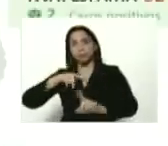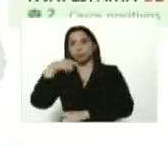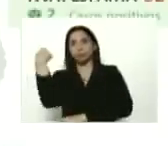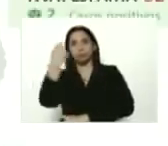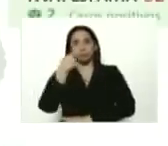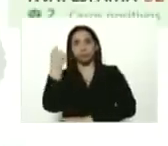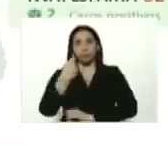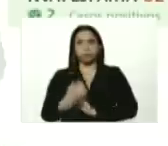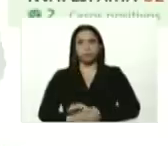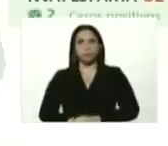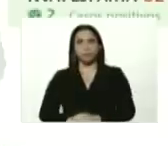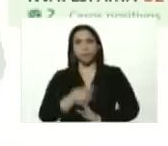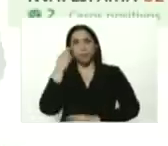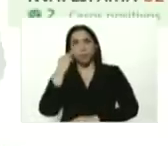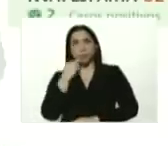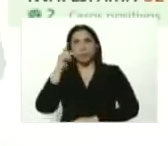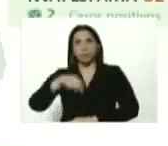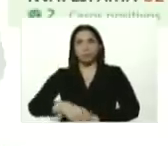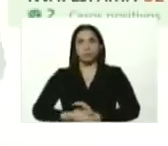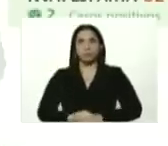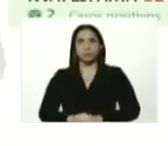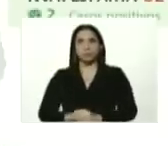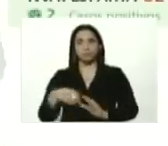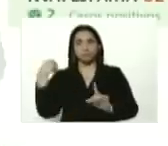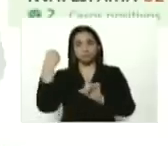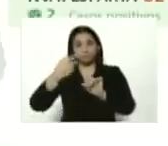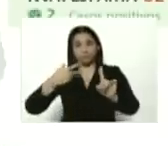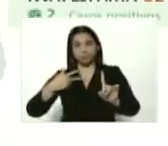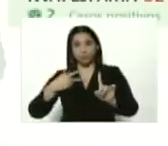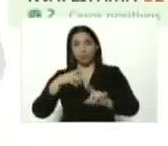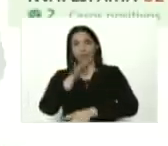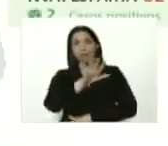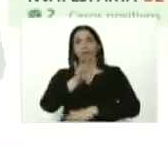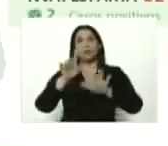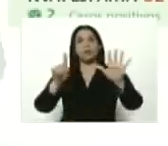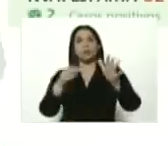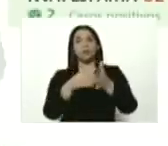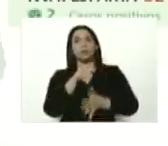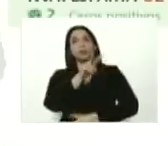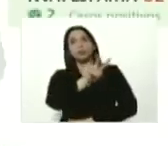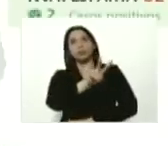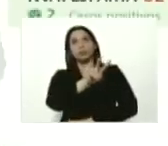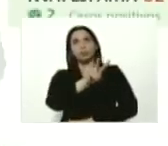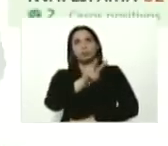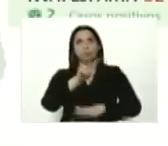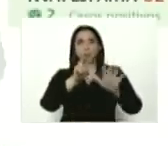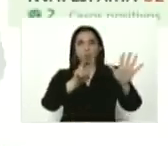con Brasil en Bolívar y Amazonas. De esos 56.276,